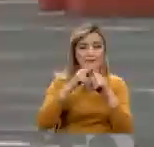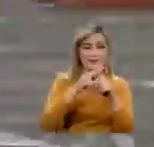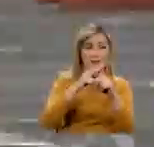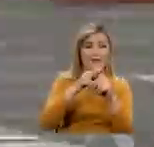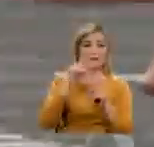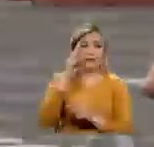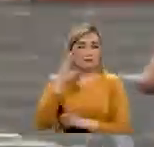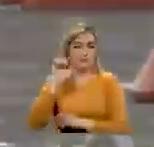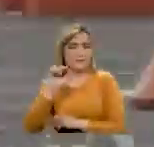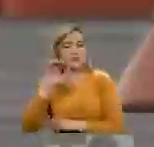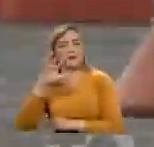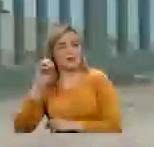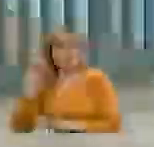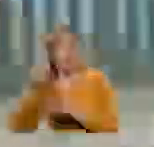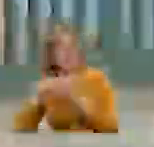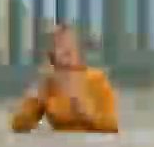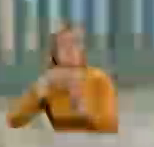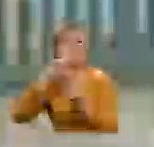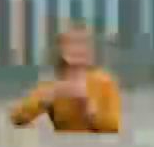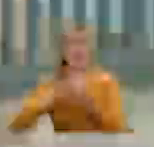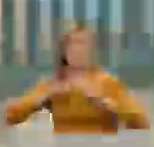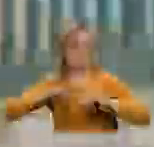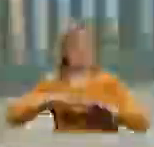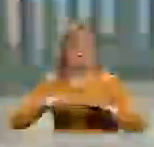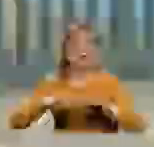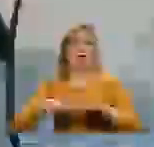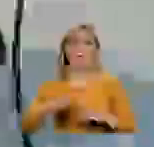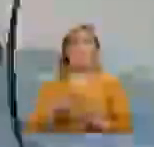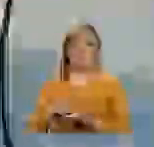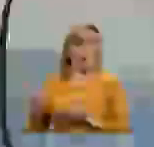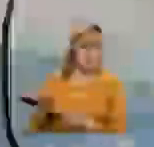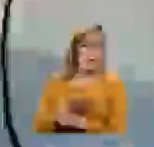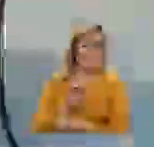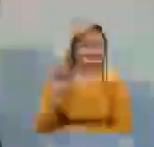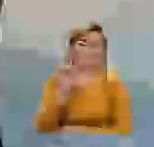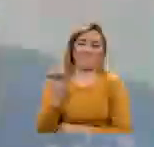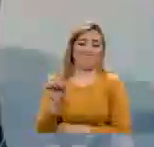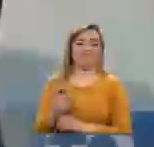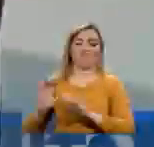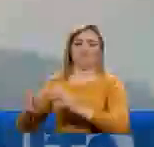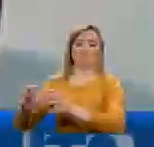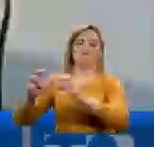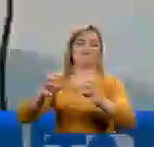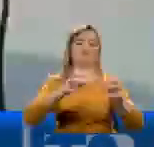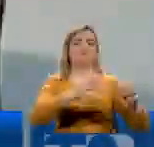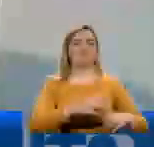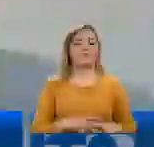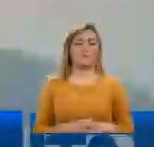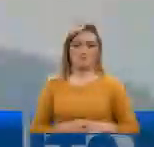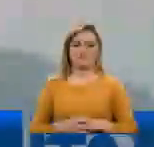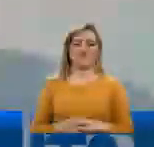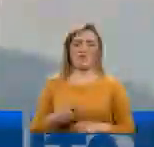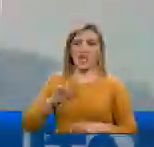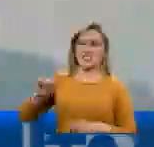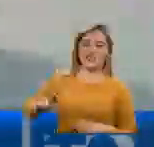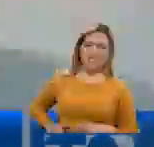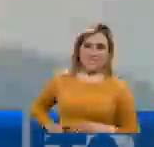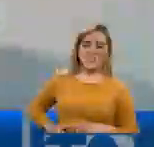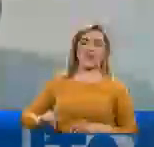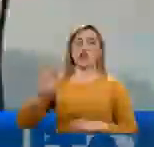septiembre, se seguirá priorizando por sectores el pago de salarios. En lo que resta del año deberían llegar entre China, Fondo